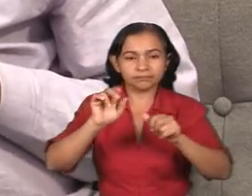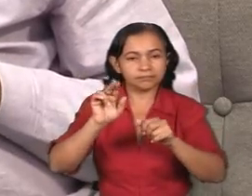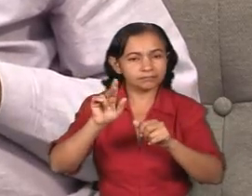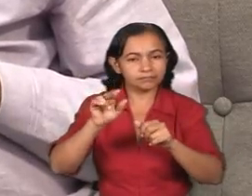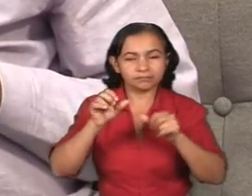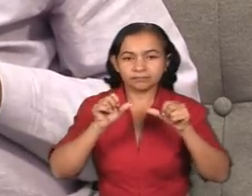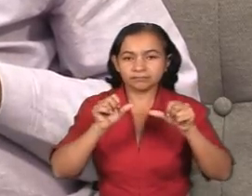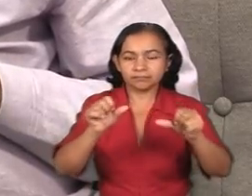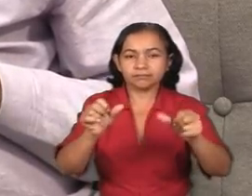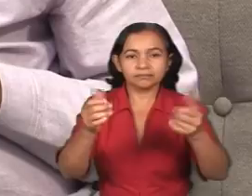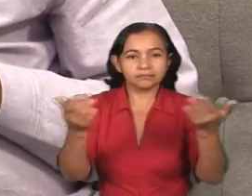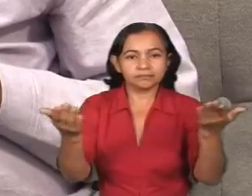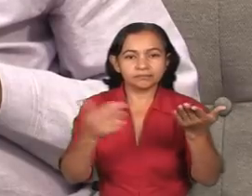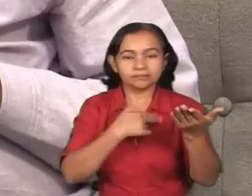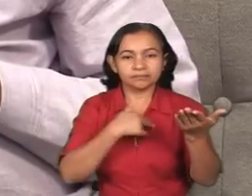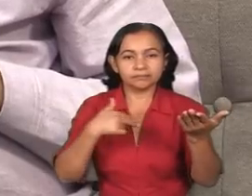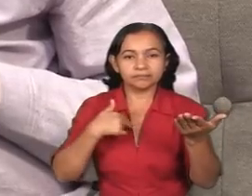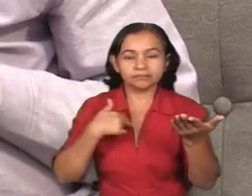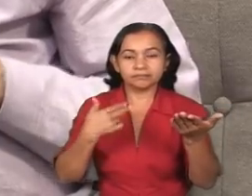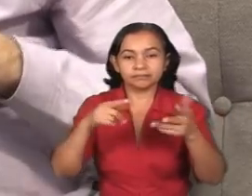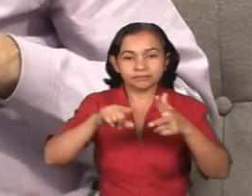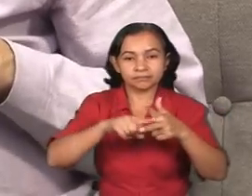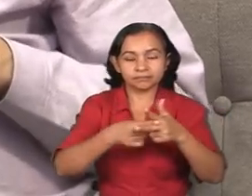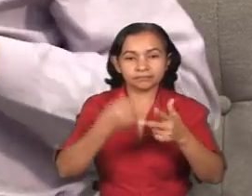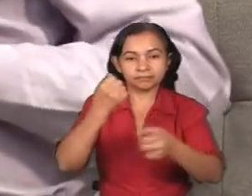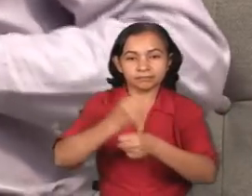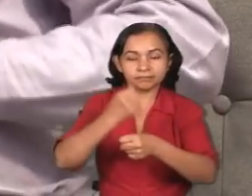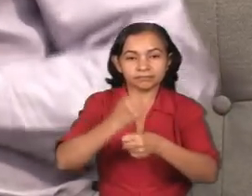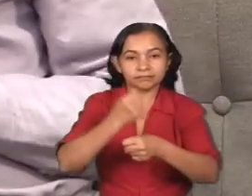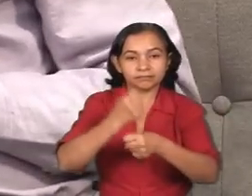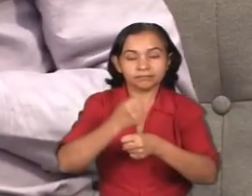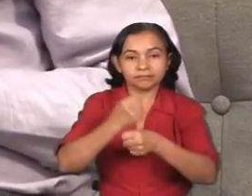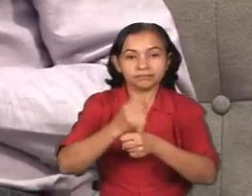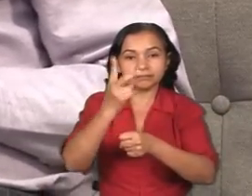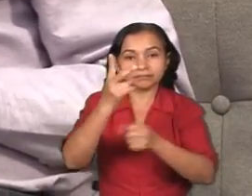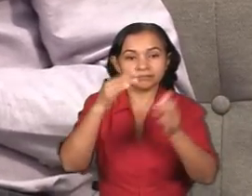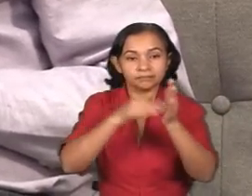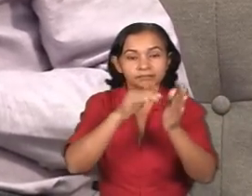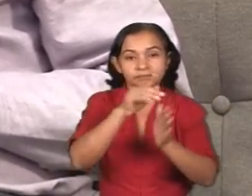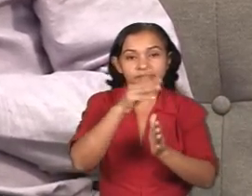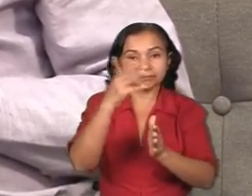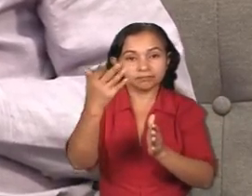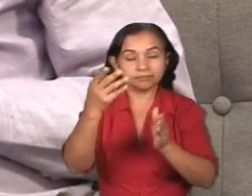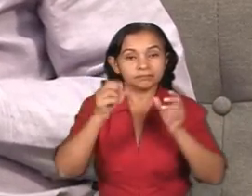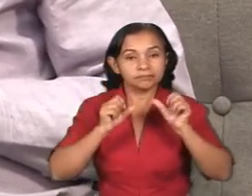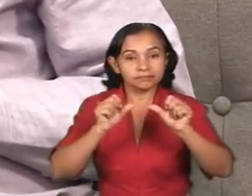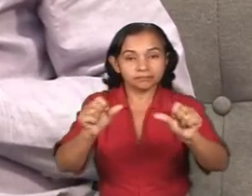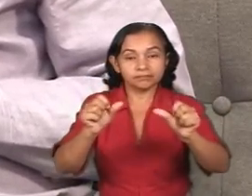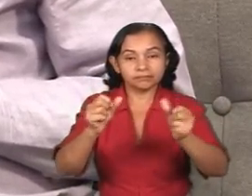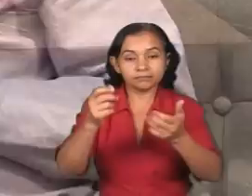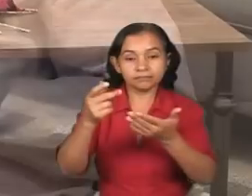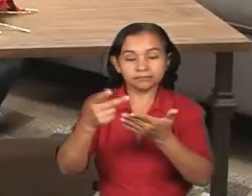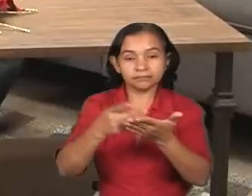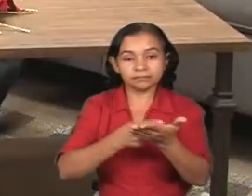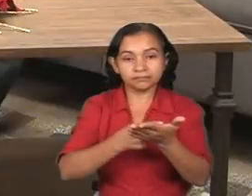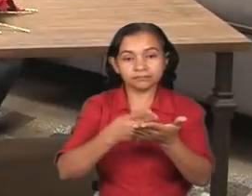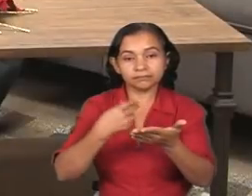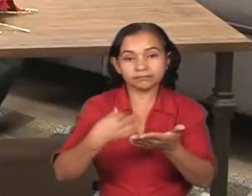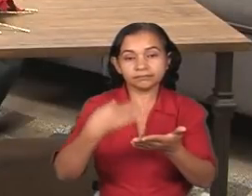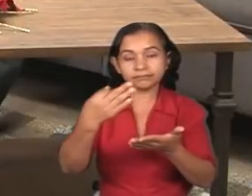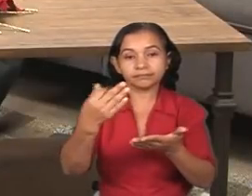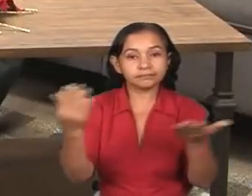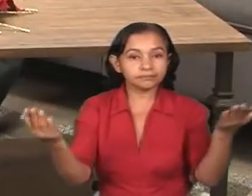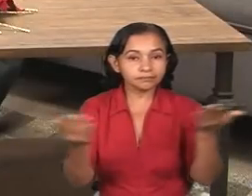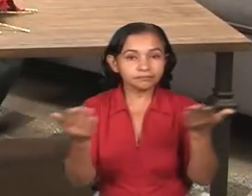energía a iniciar la ejecución de nuestro presupuesto 2019. Y también dentro de esas proyecciones, compañero, ¿cómo cerramos el año en